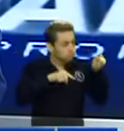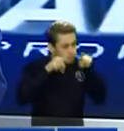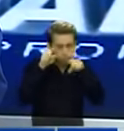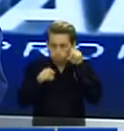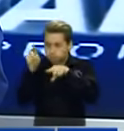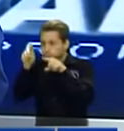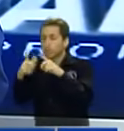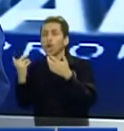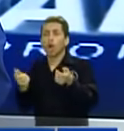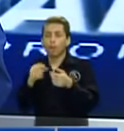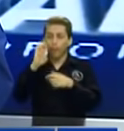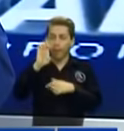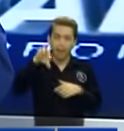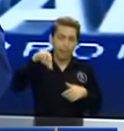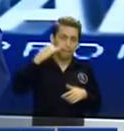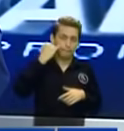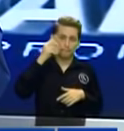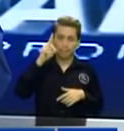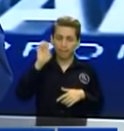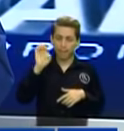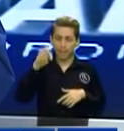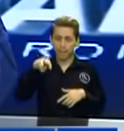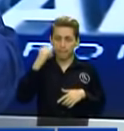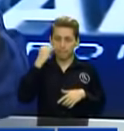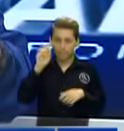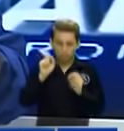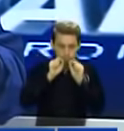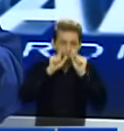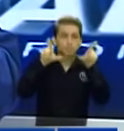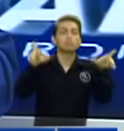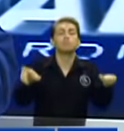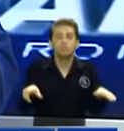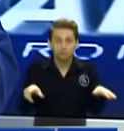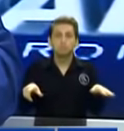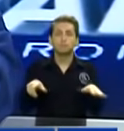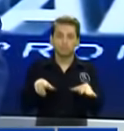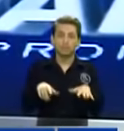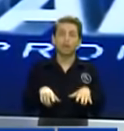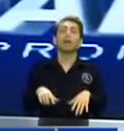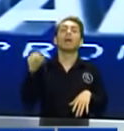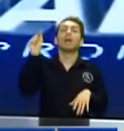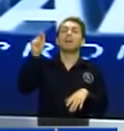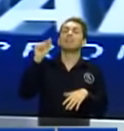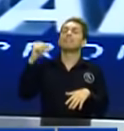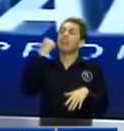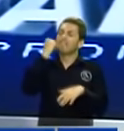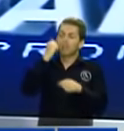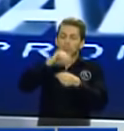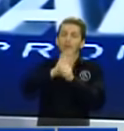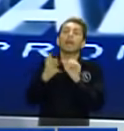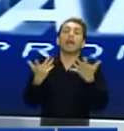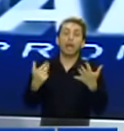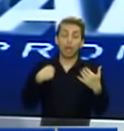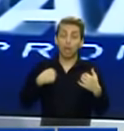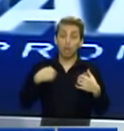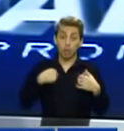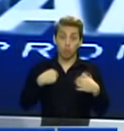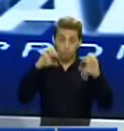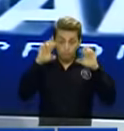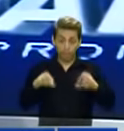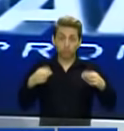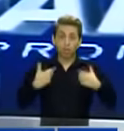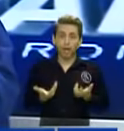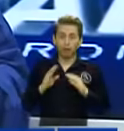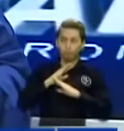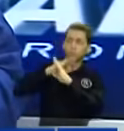enfermedad a la cual el ser humano no tiene anticuerpos. Por eso lo que muchos dicen, algunos quisieran